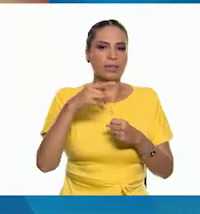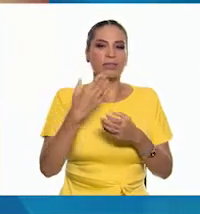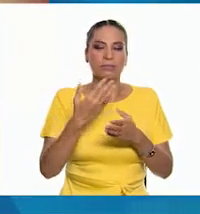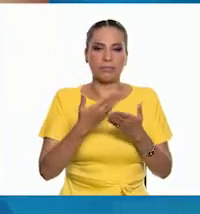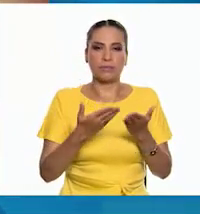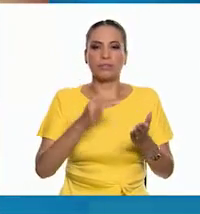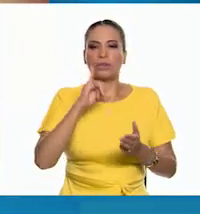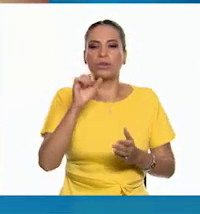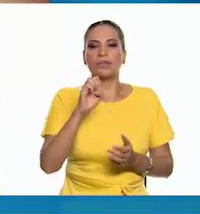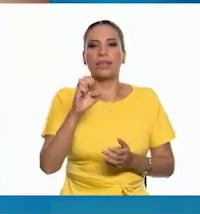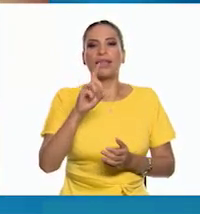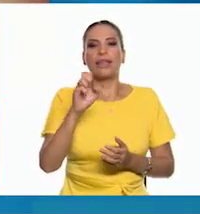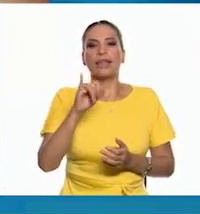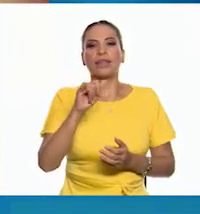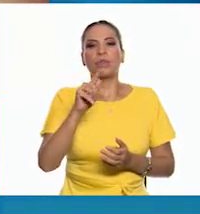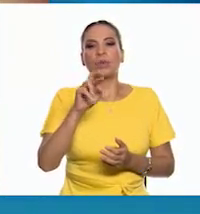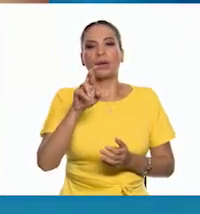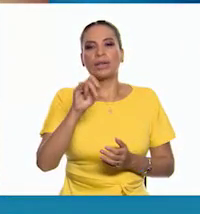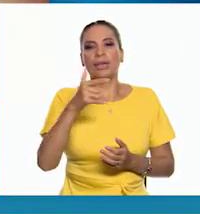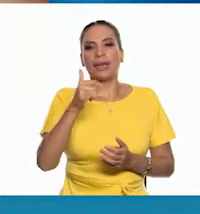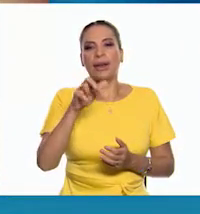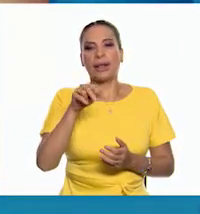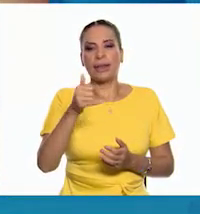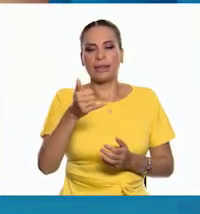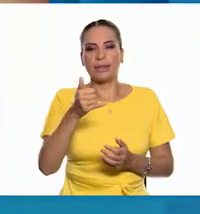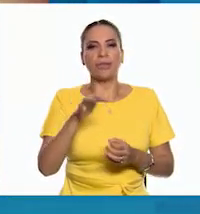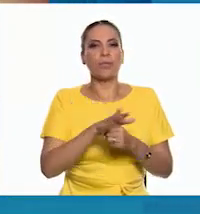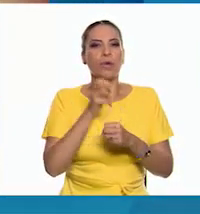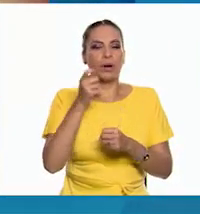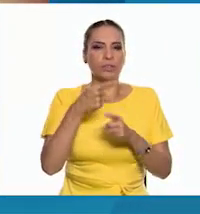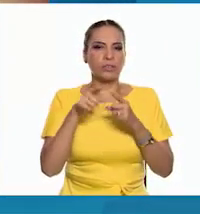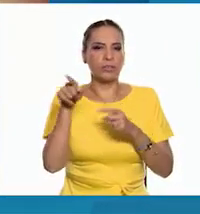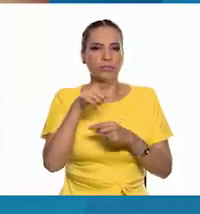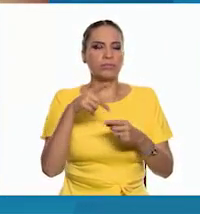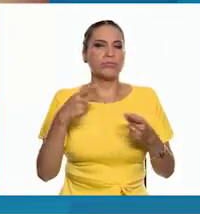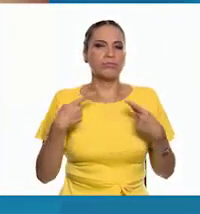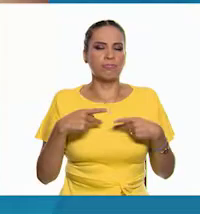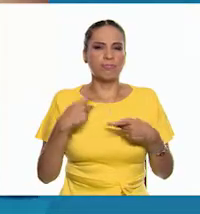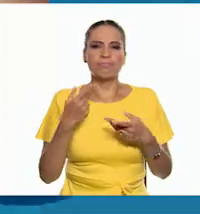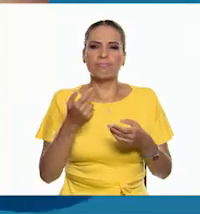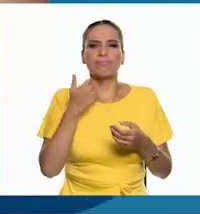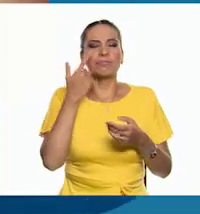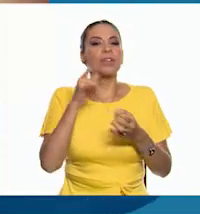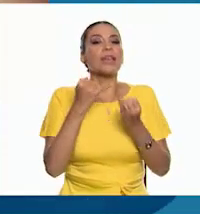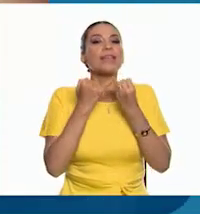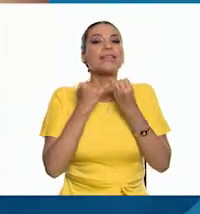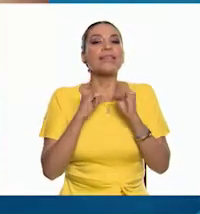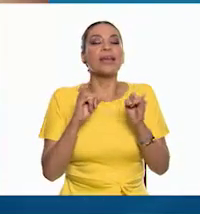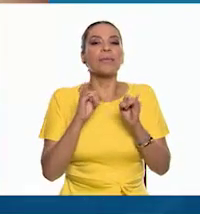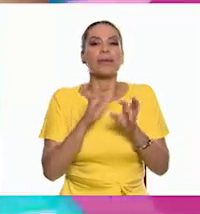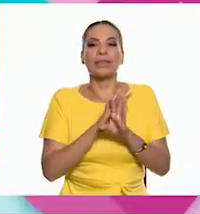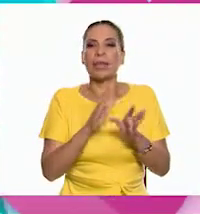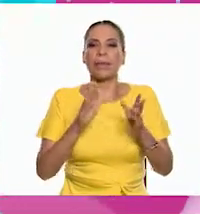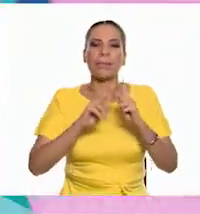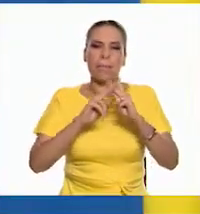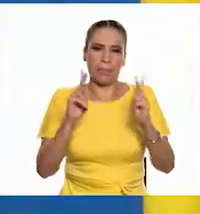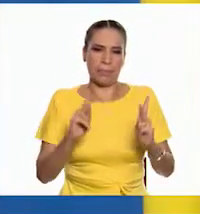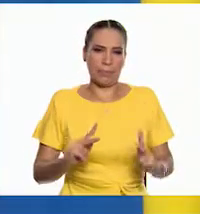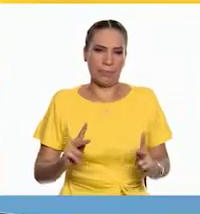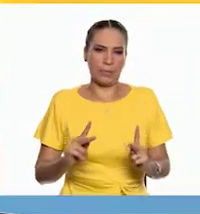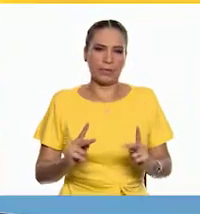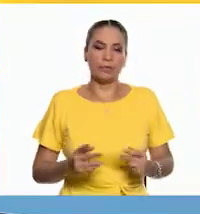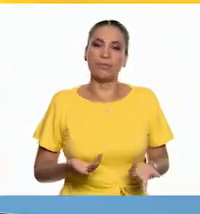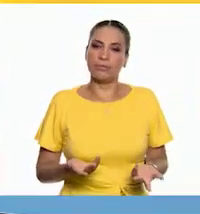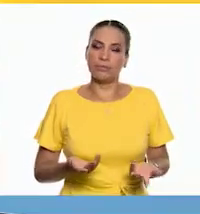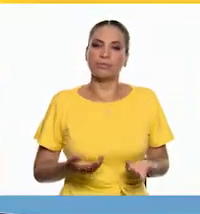caso, José de Iturrigaray. Por lo que muchos criollos estaban apostando por una independencia de manera pacífica.